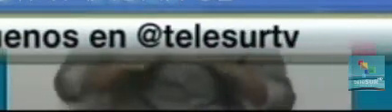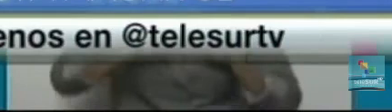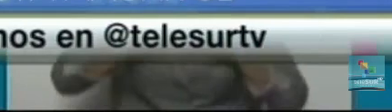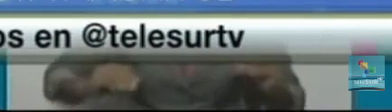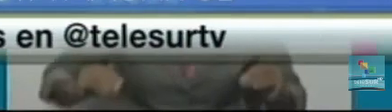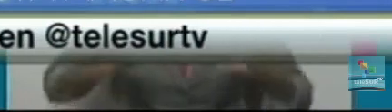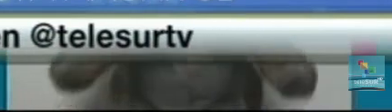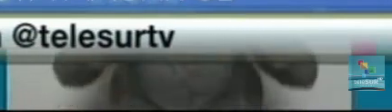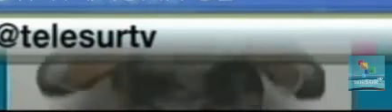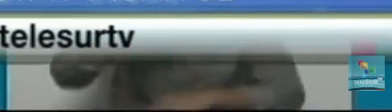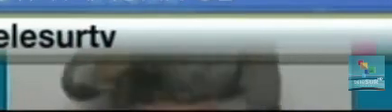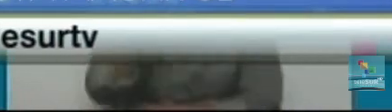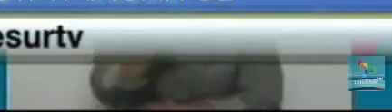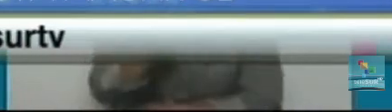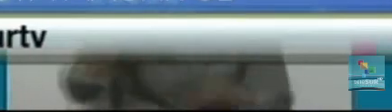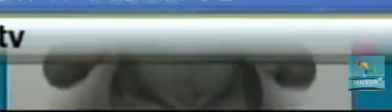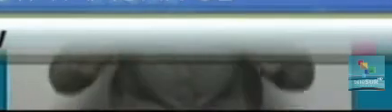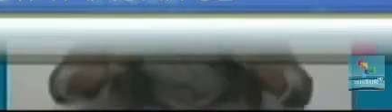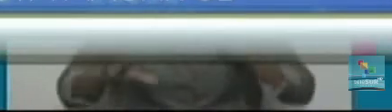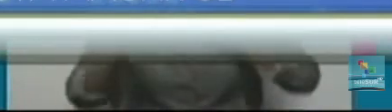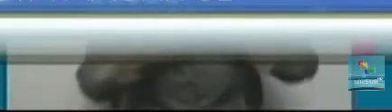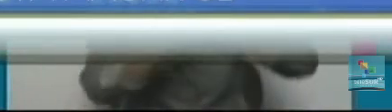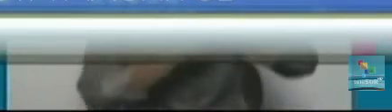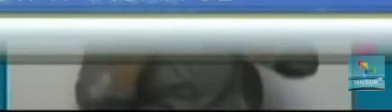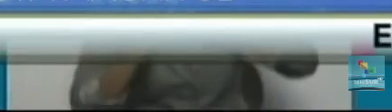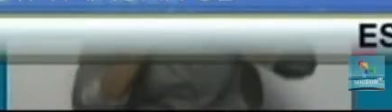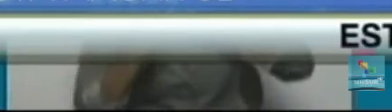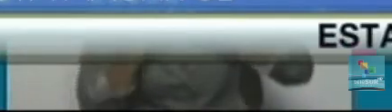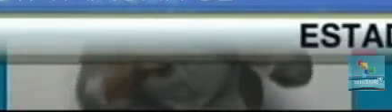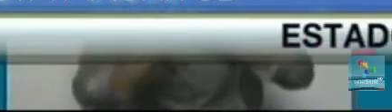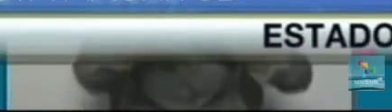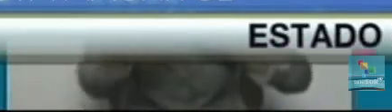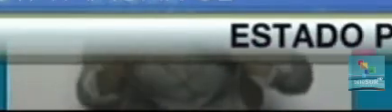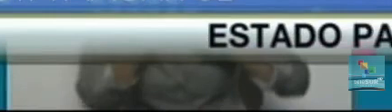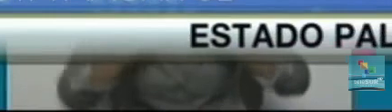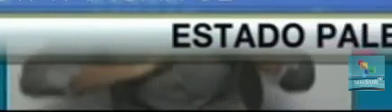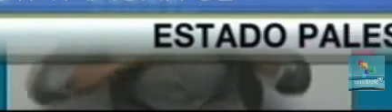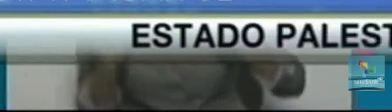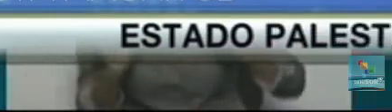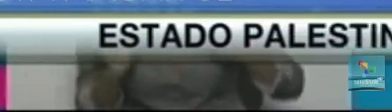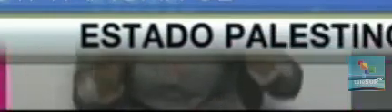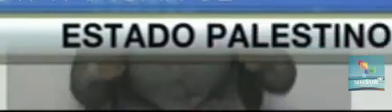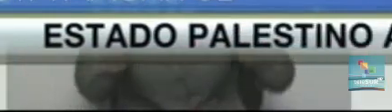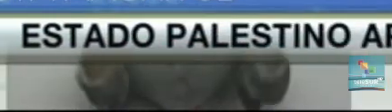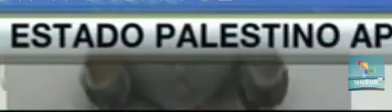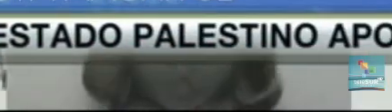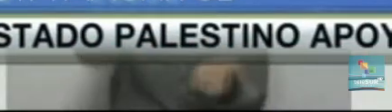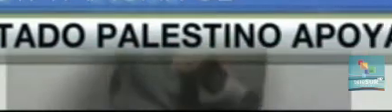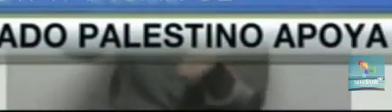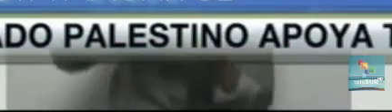valer la letra de la Constitución, el espíritu de la Constitución. Una democracia